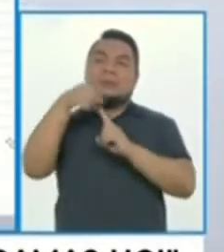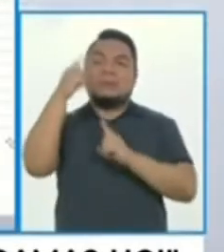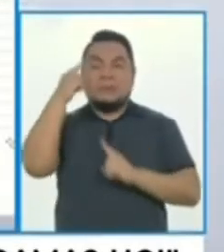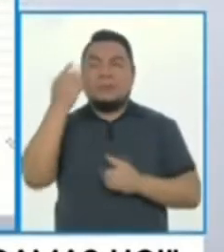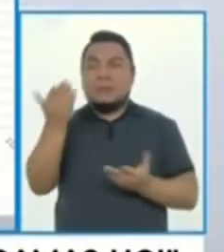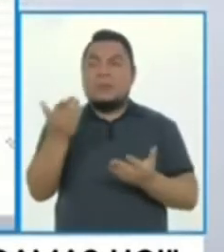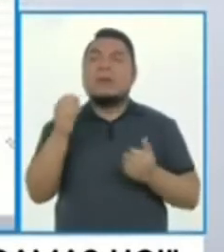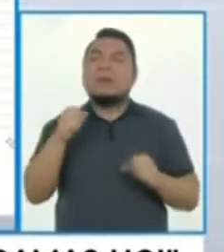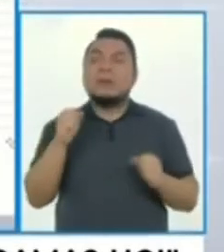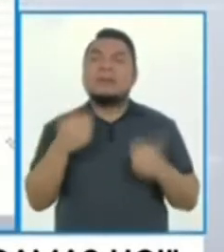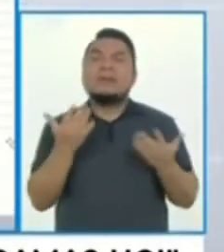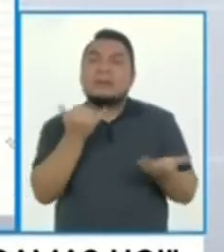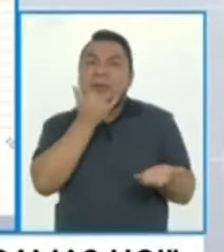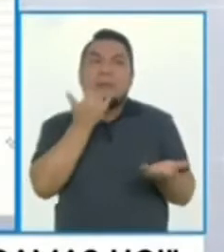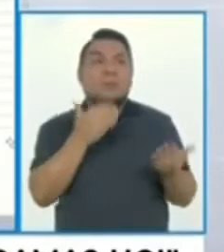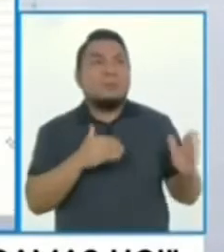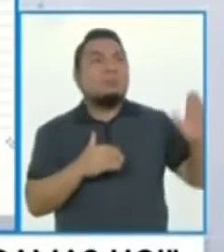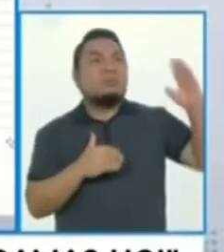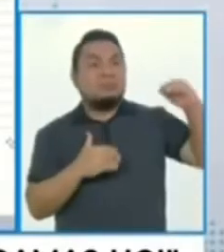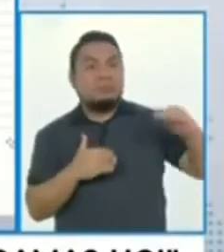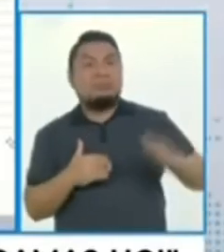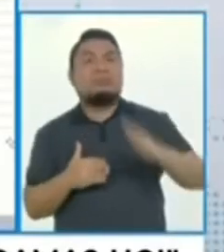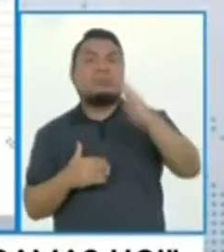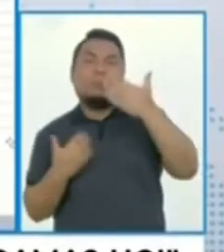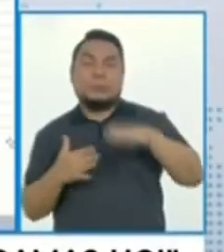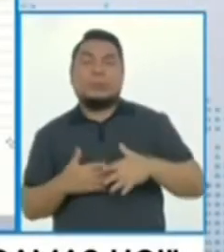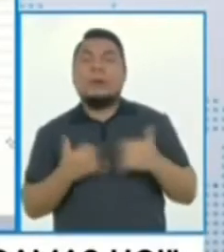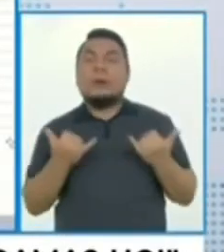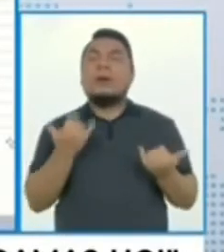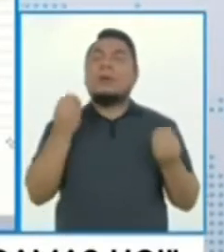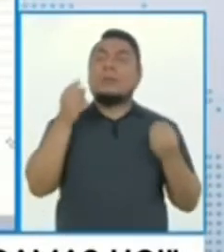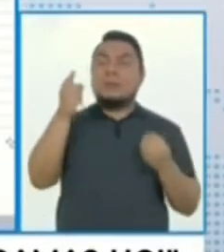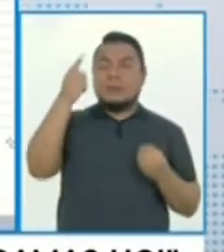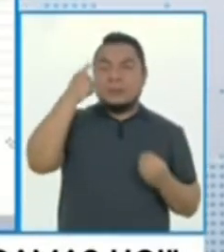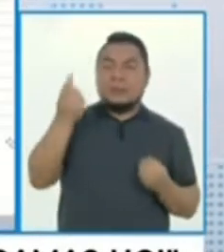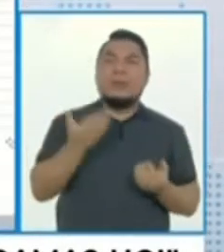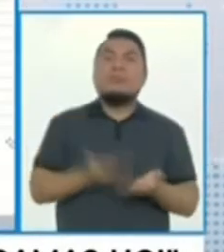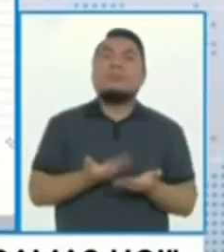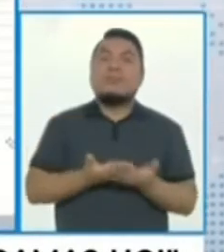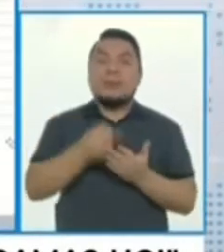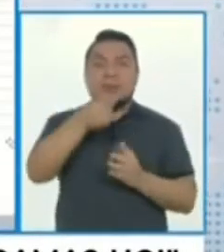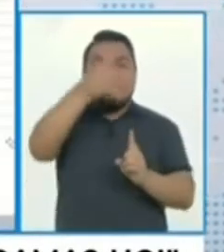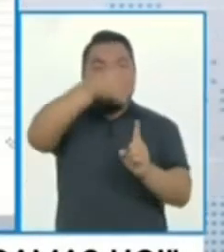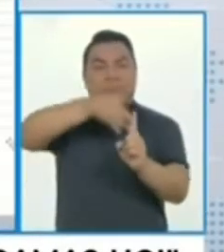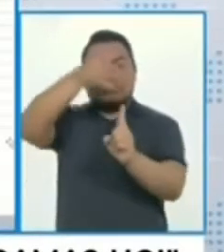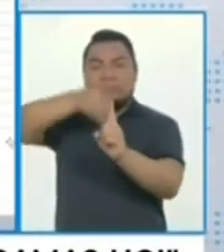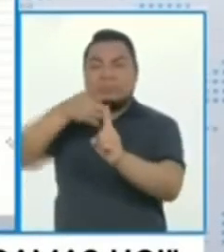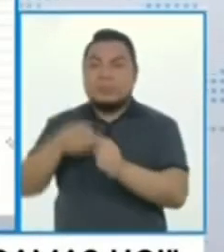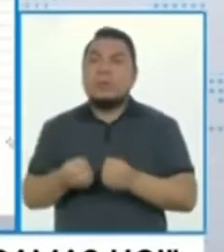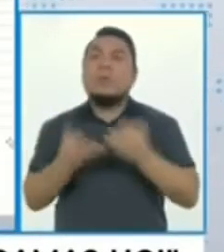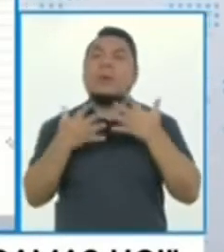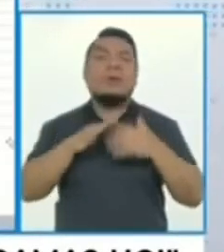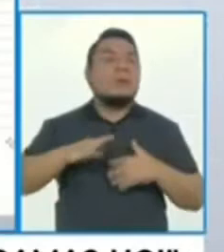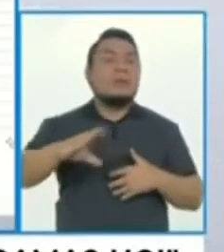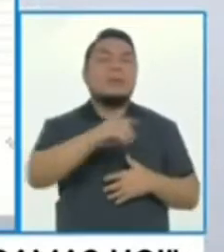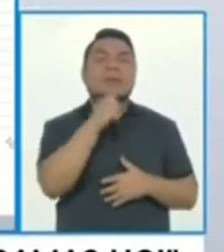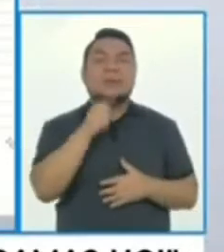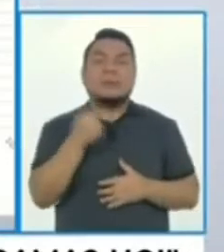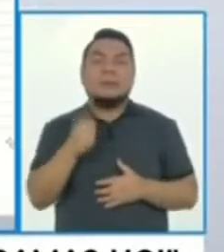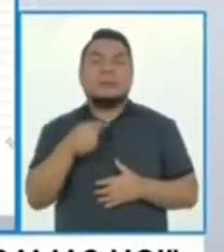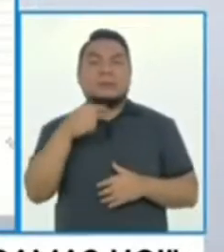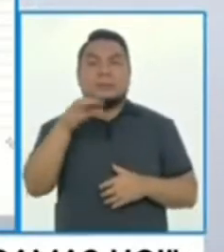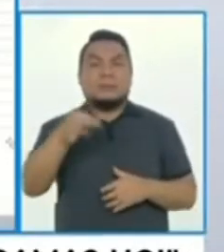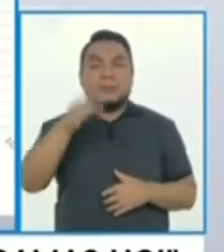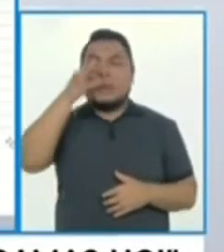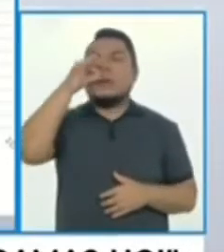Ingeniero Rodrigo Parra, ¿qué está pasando? ¿Cómo vamos con el tema de la práctica en cuanto a las pruebas moleculares, las pruebas, las antígenas,